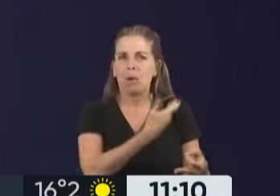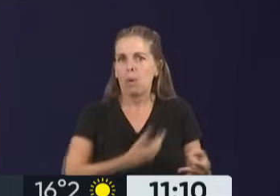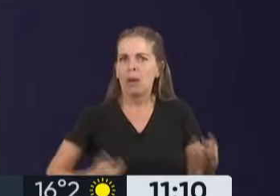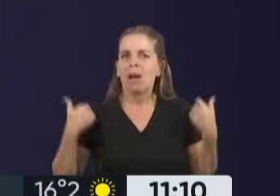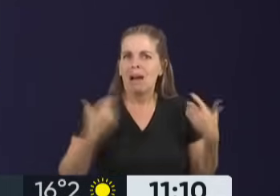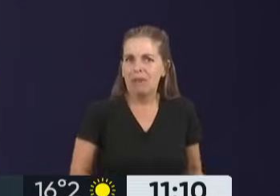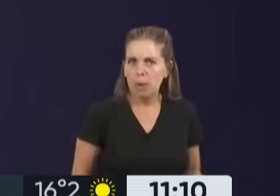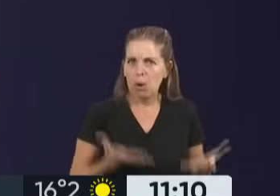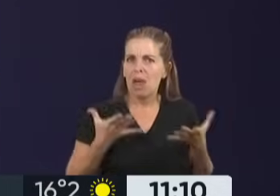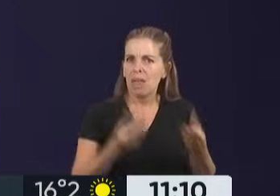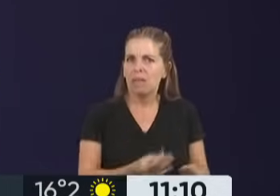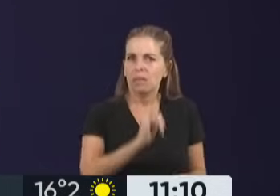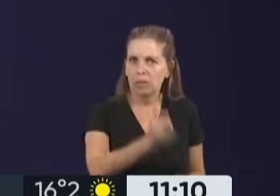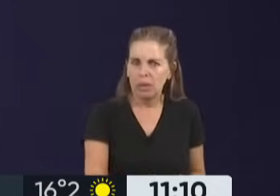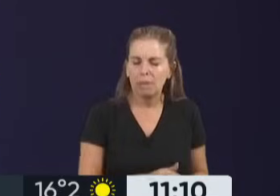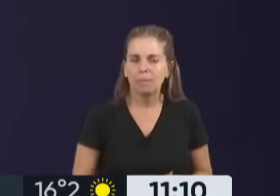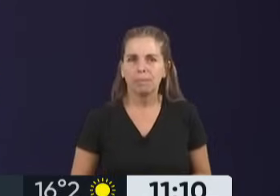entender también que